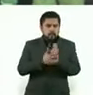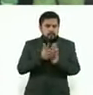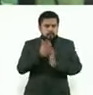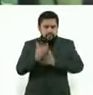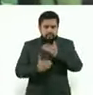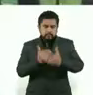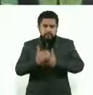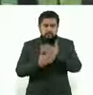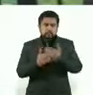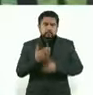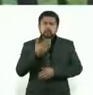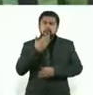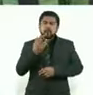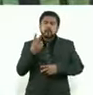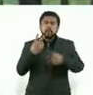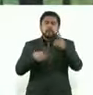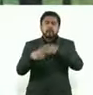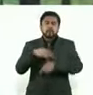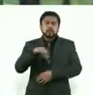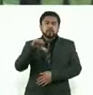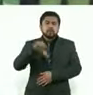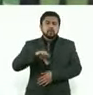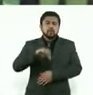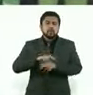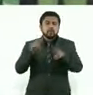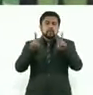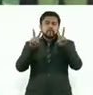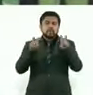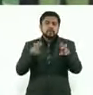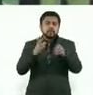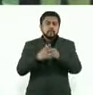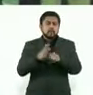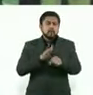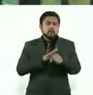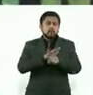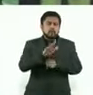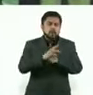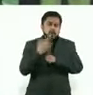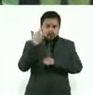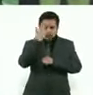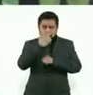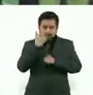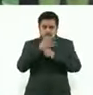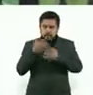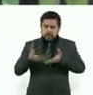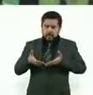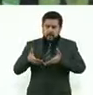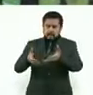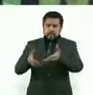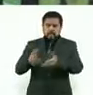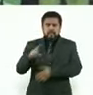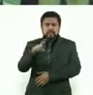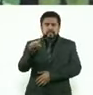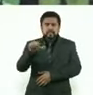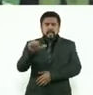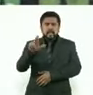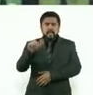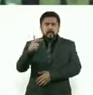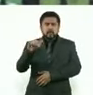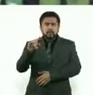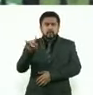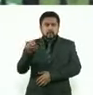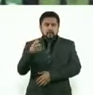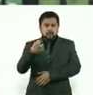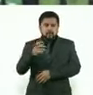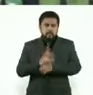cordial de las bienvenidas al acto de supervisión de los trabajos realizados en la calzada Ignacio Zaragoza en el marco del programa